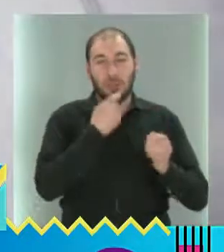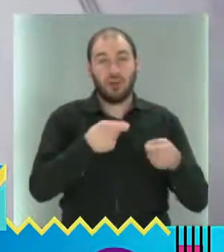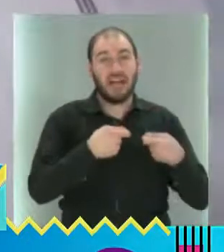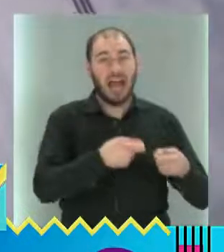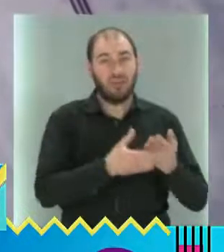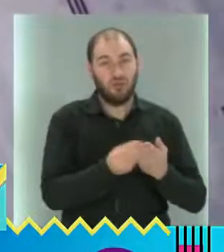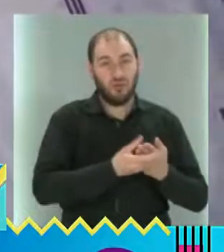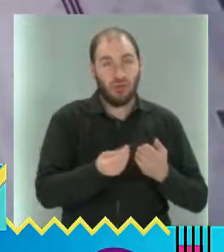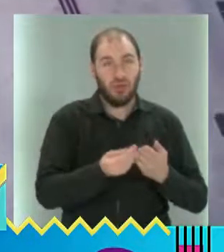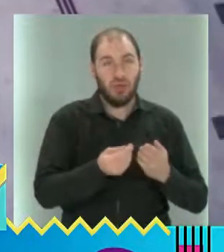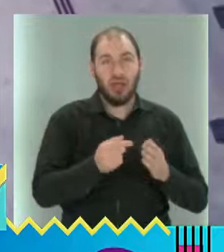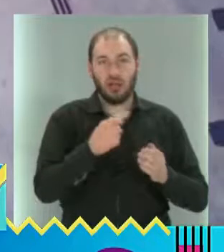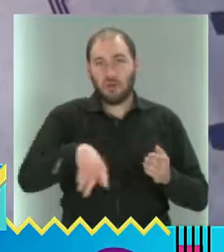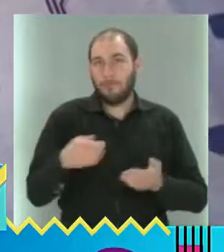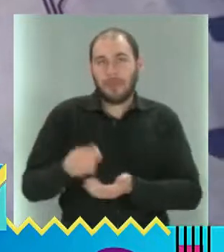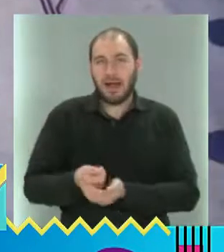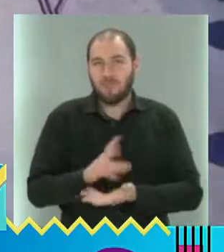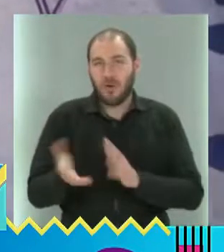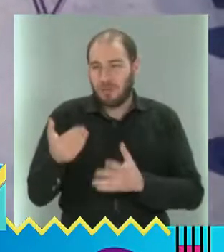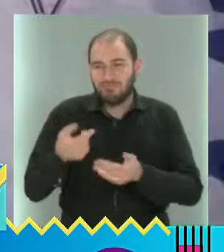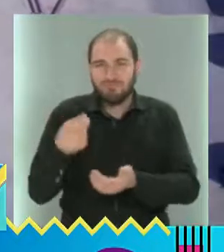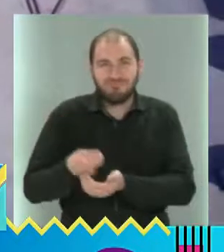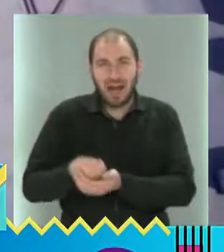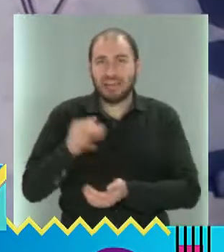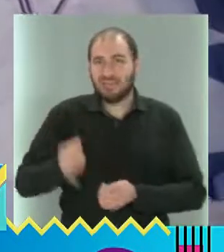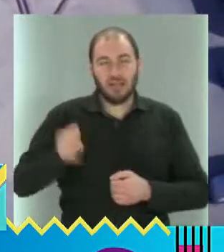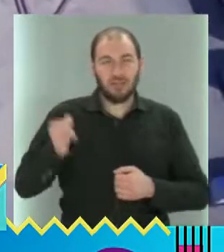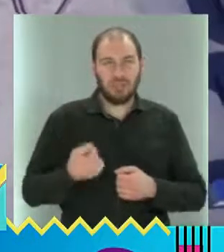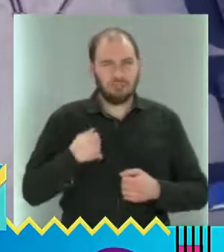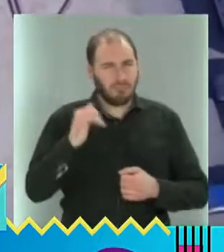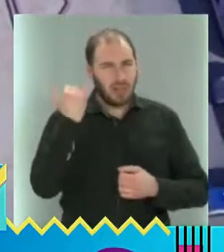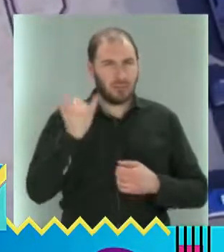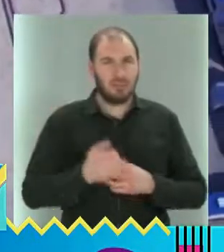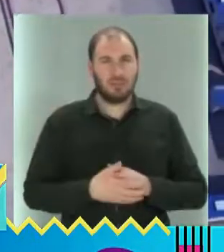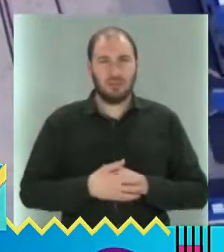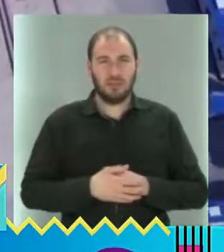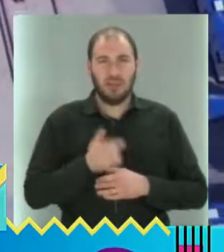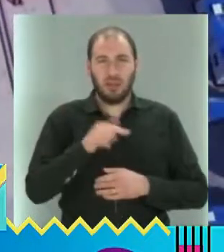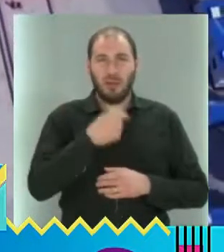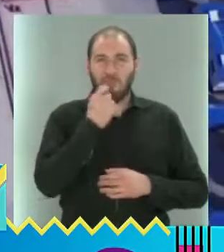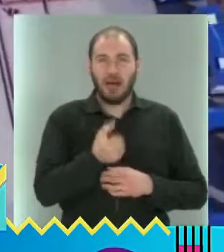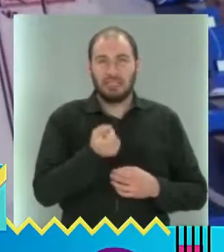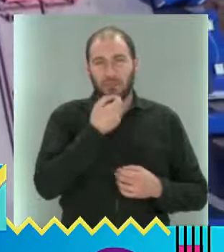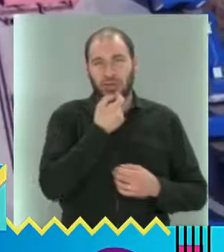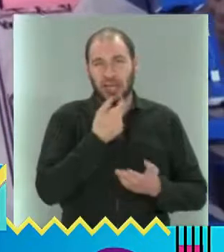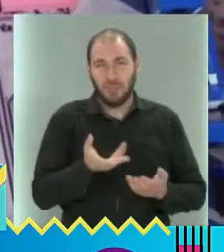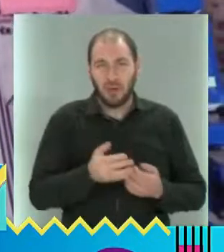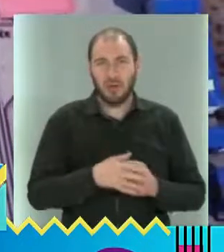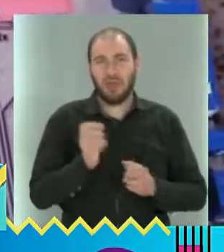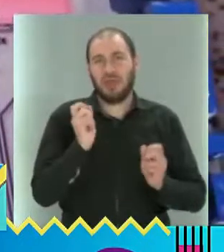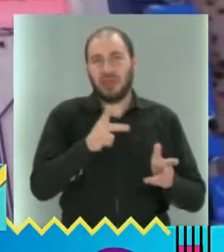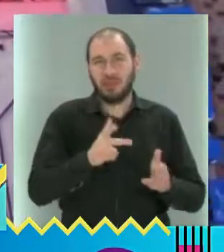costo, por algún lado lo estamos pagando. Y lo que muchas veces yo veo es que es fácil, digamos,